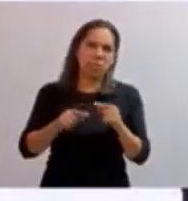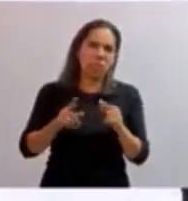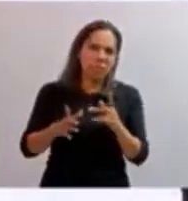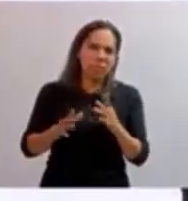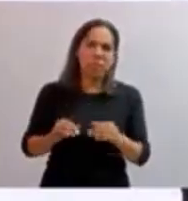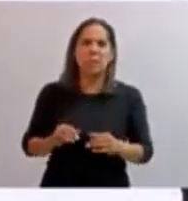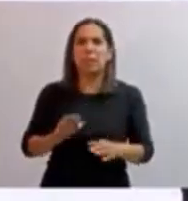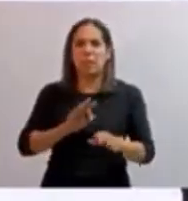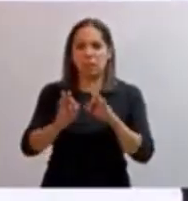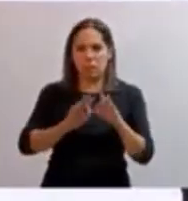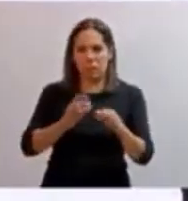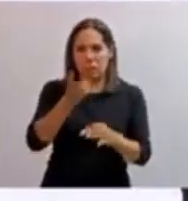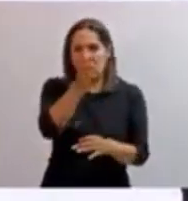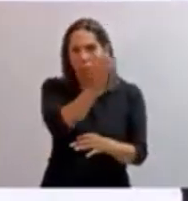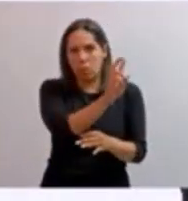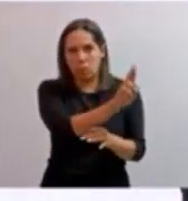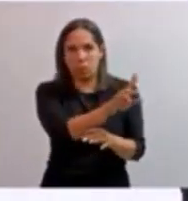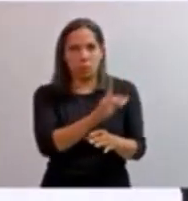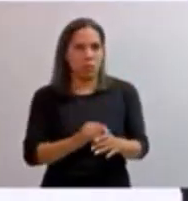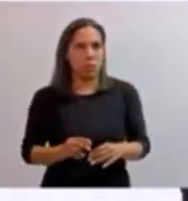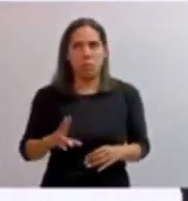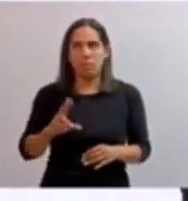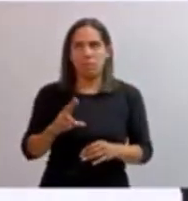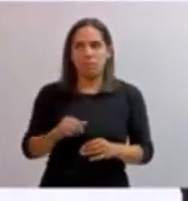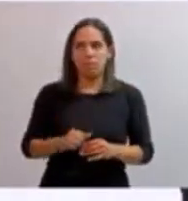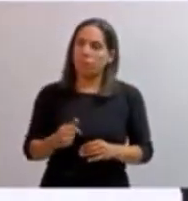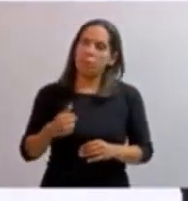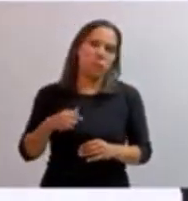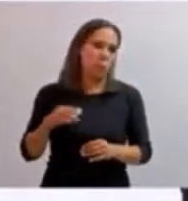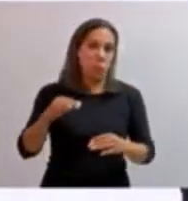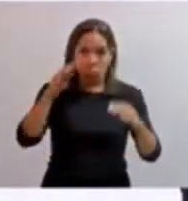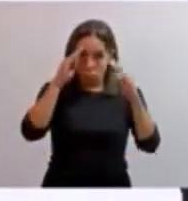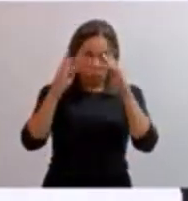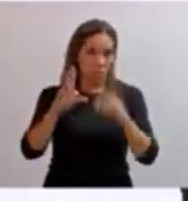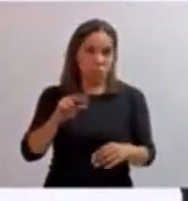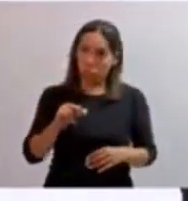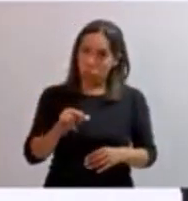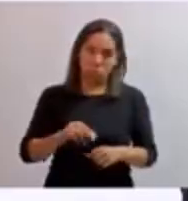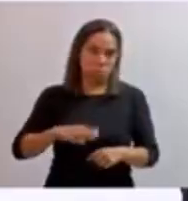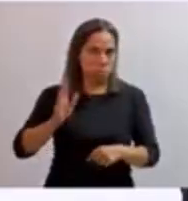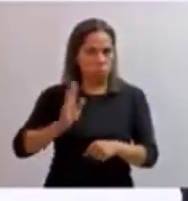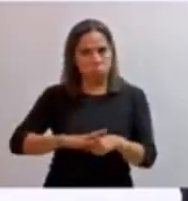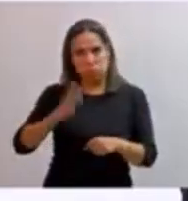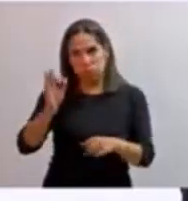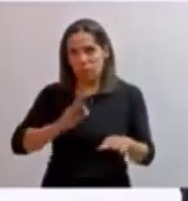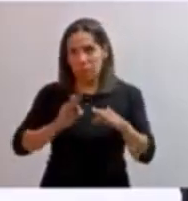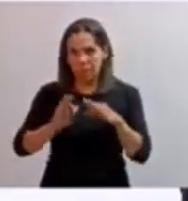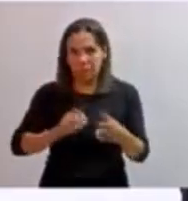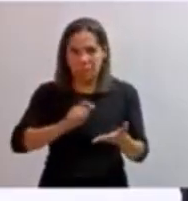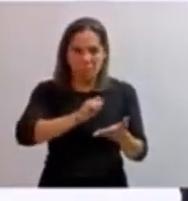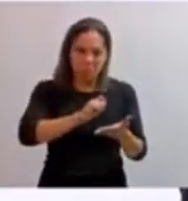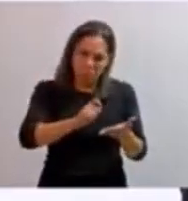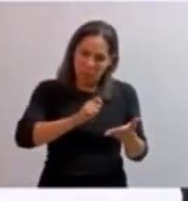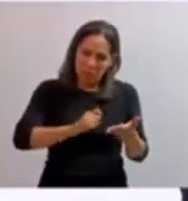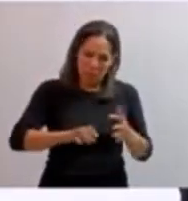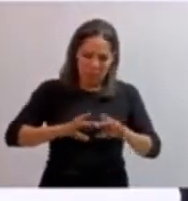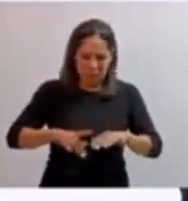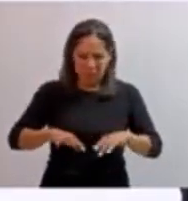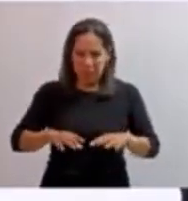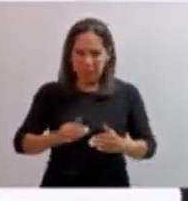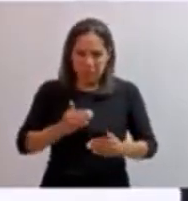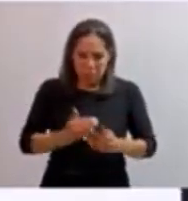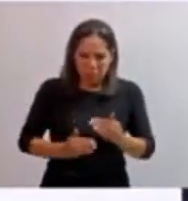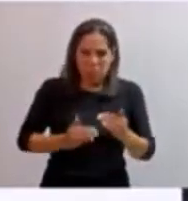haya disminuido la carga administrativa. Hay una realidad de gestión que requiere